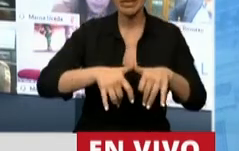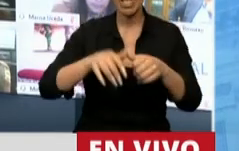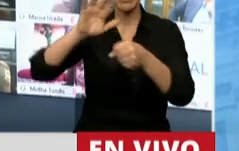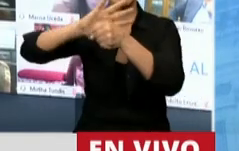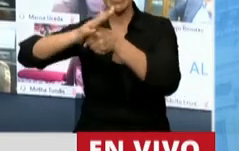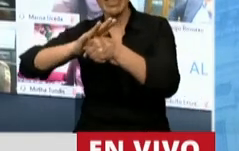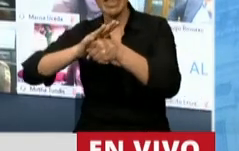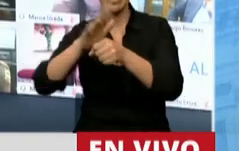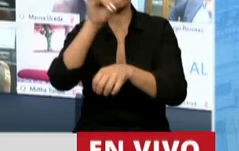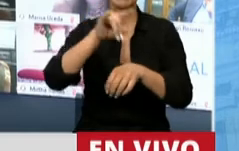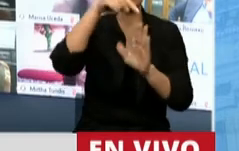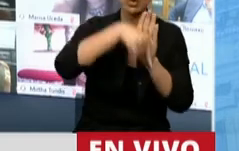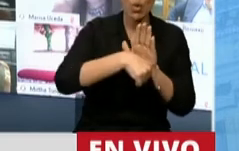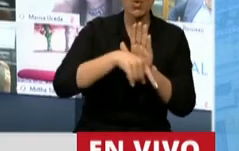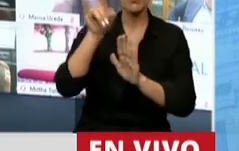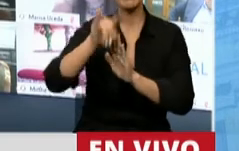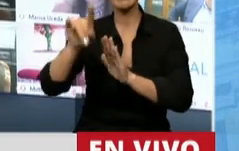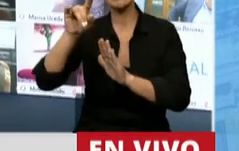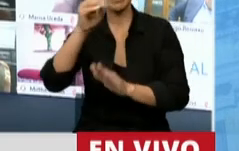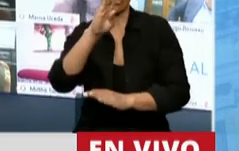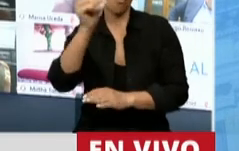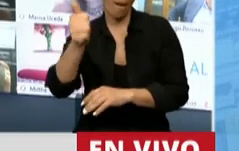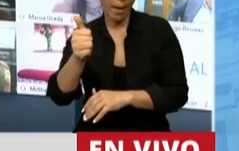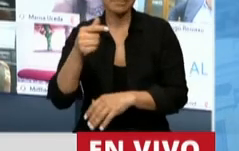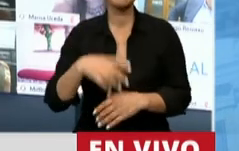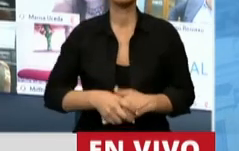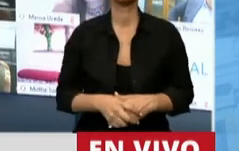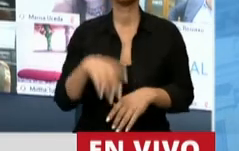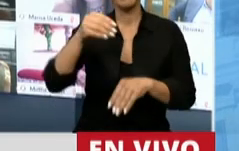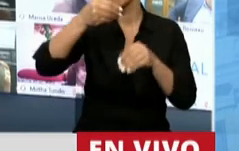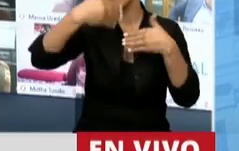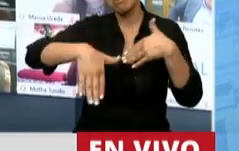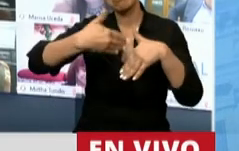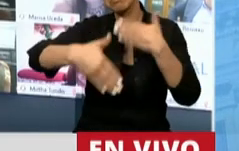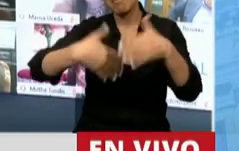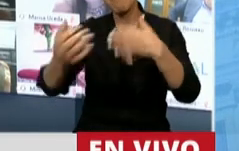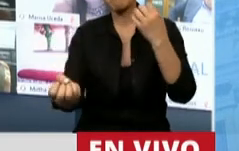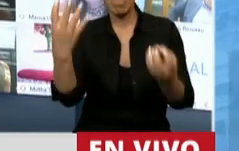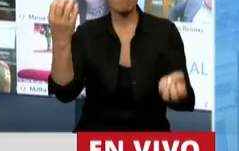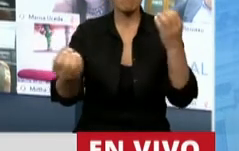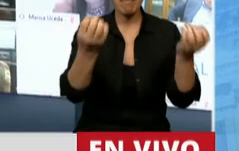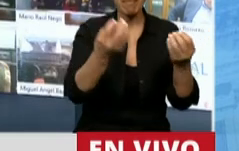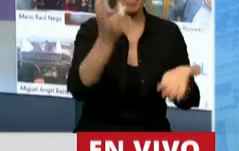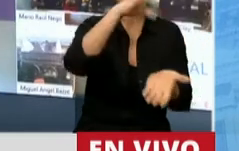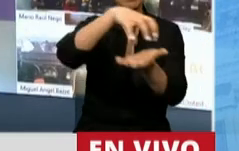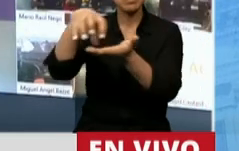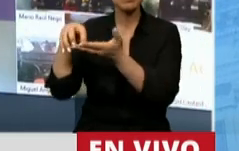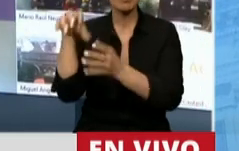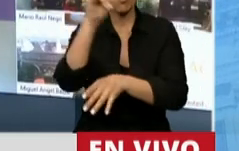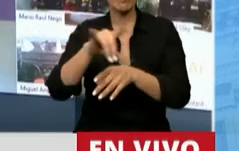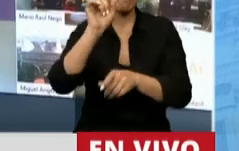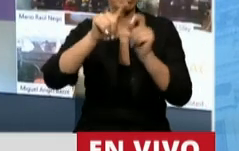la Universidad del Sur, en la Universidad de Buenos Aires, y de ahí en más derramó a otras universidades del